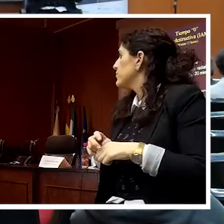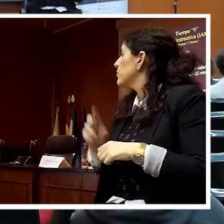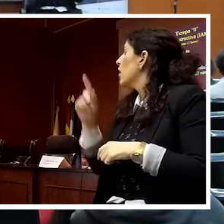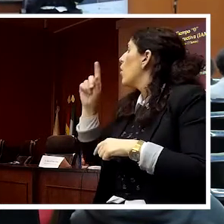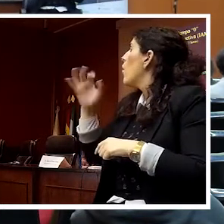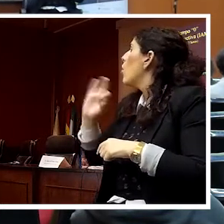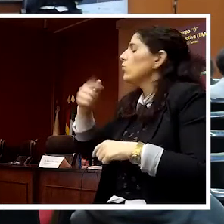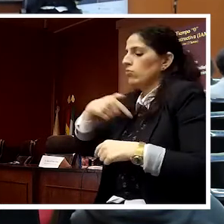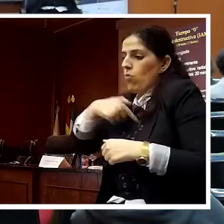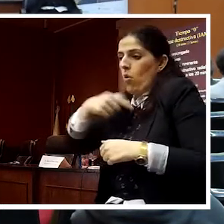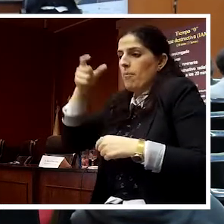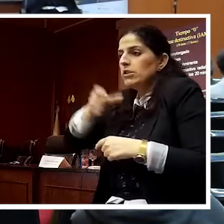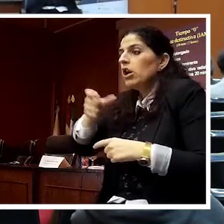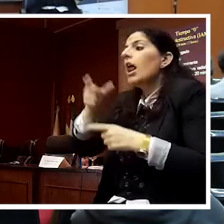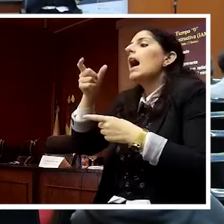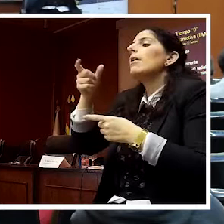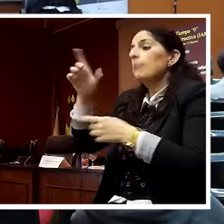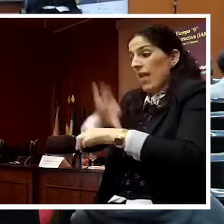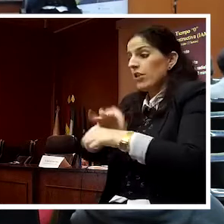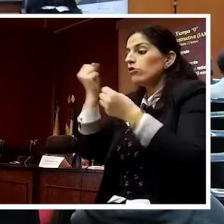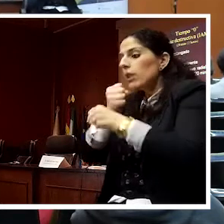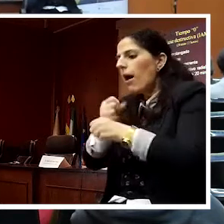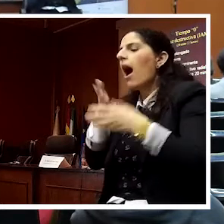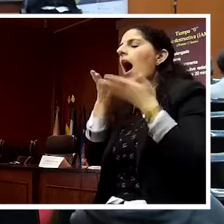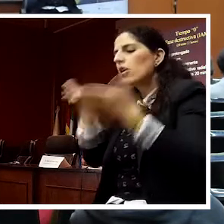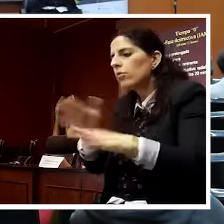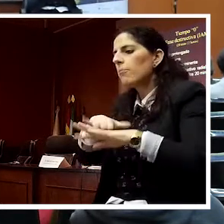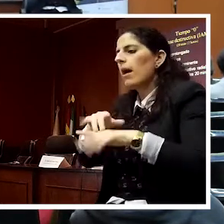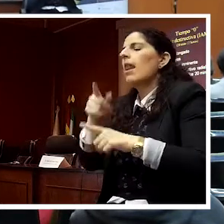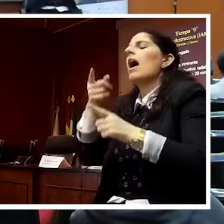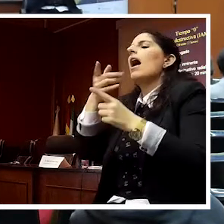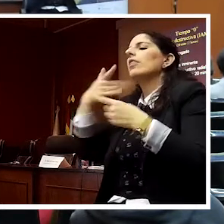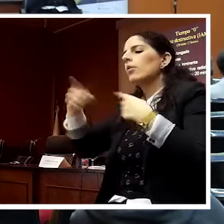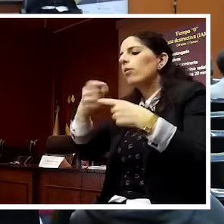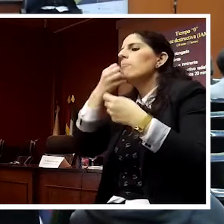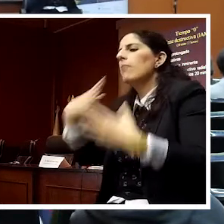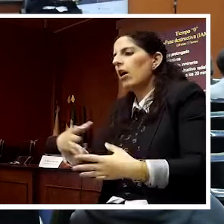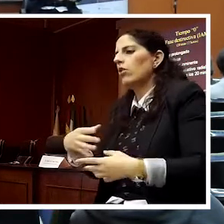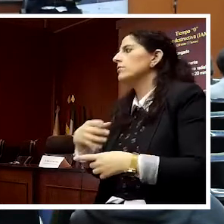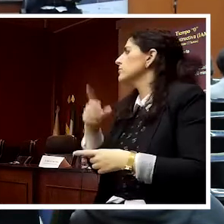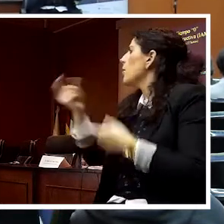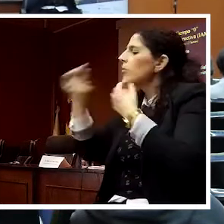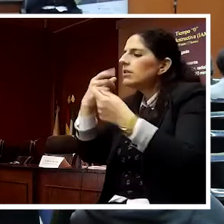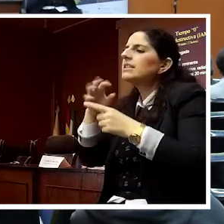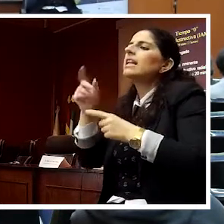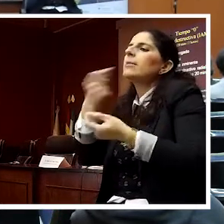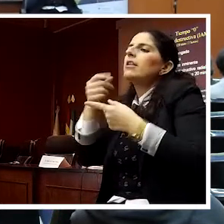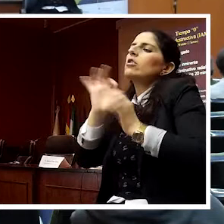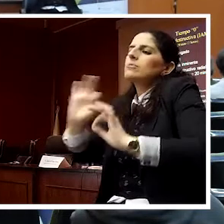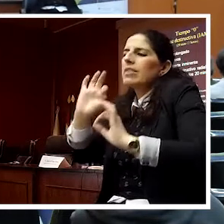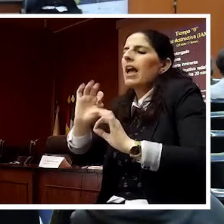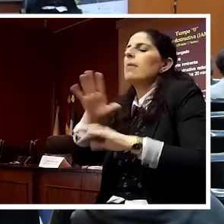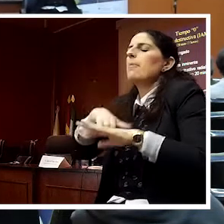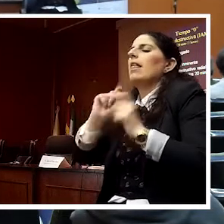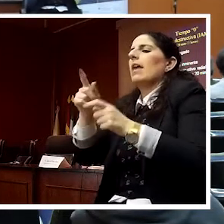luche contra la descarga de catecolaminas y podemos controlar estos niveles de catecolaminas con betabloqueantes u otros